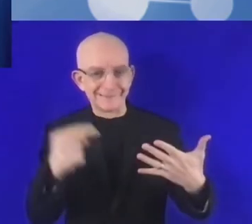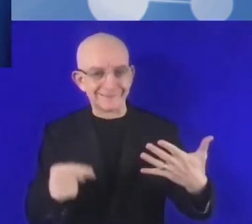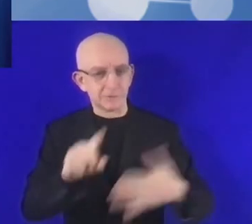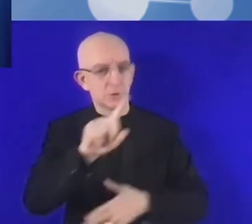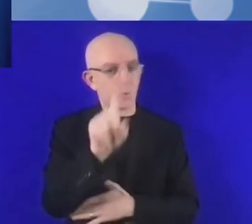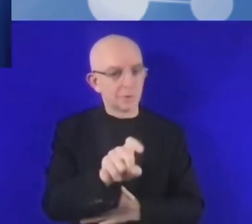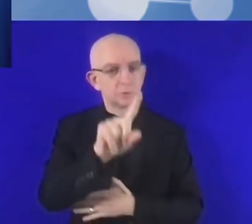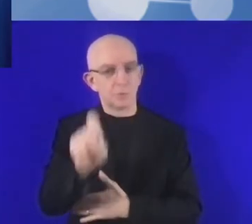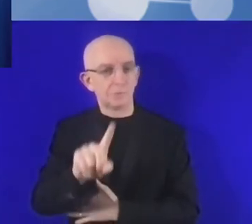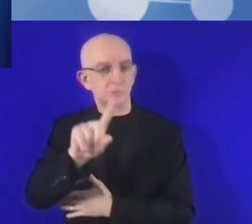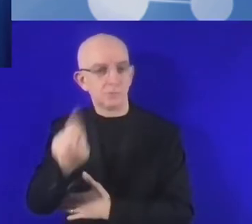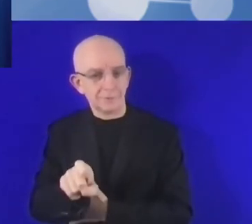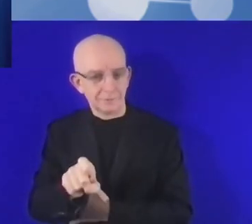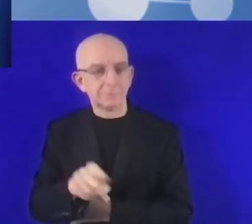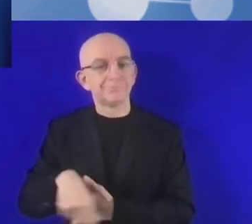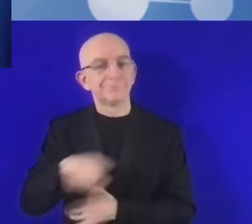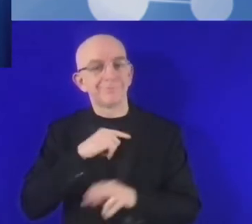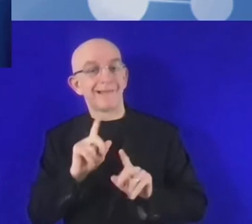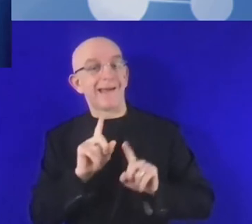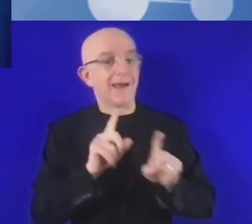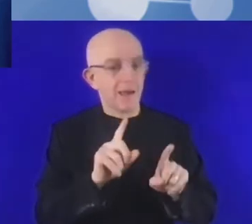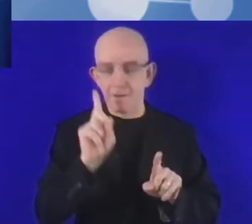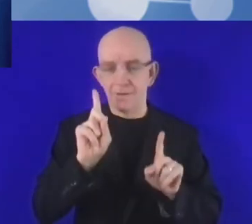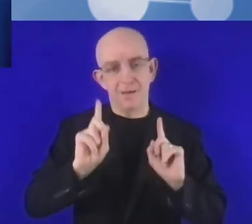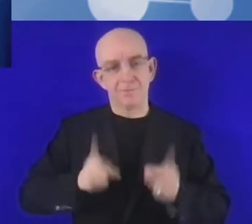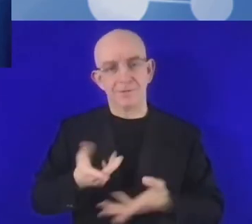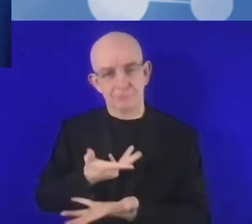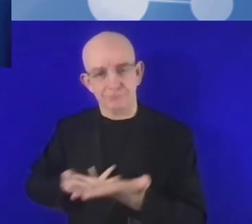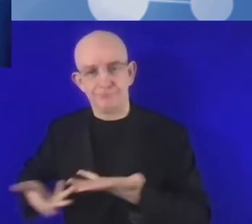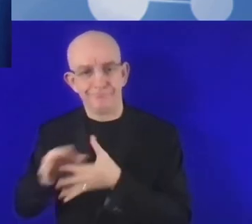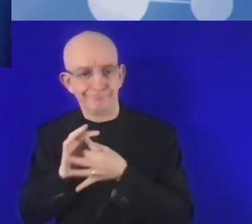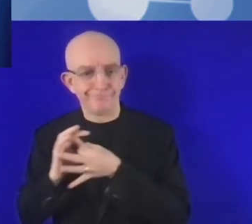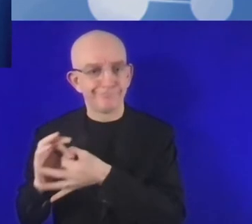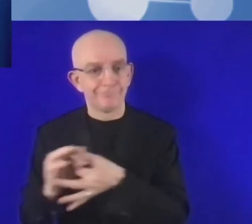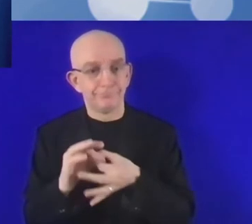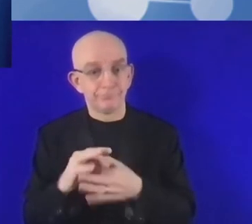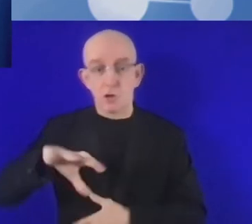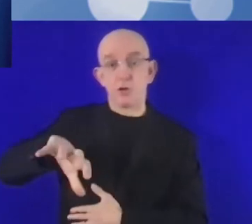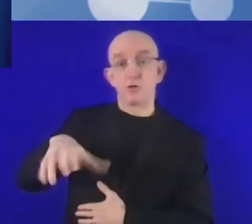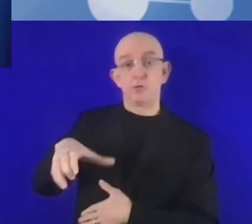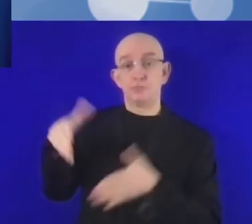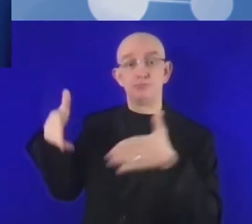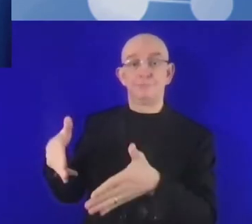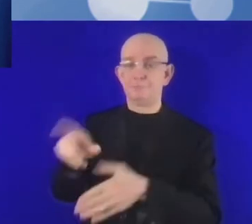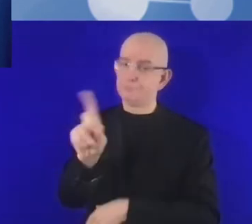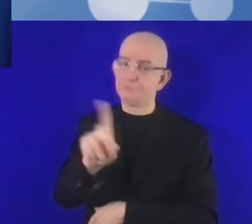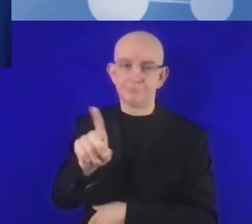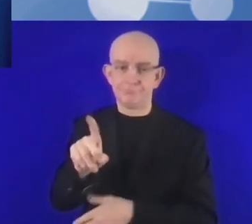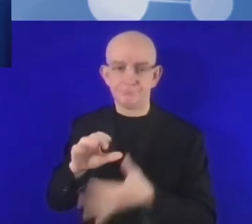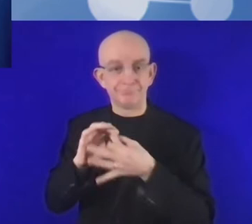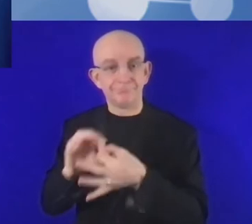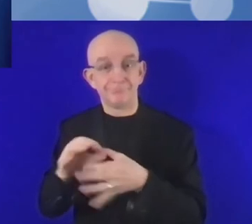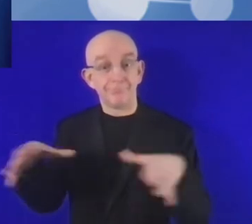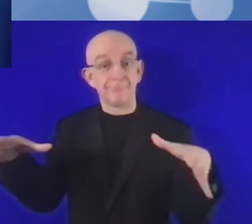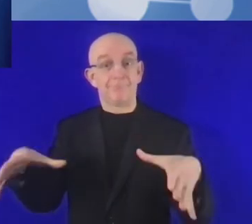son las preguntas a las que tenemos que encontrar respuestas a nivel común, no a nivel de un país, de una región o